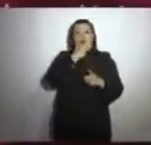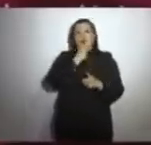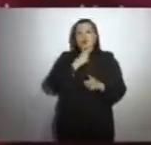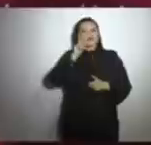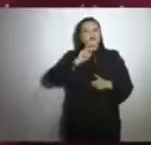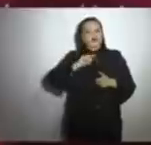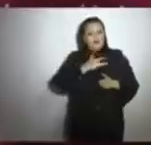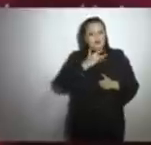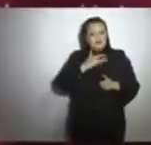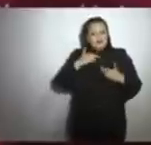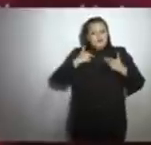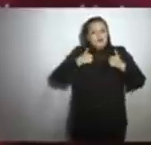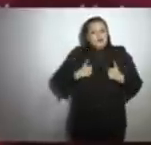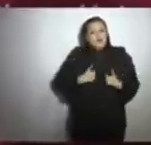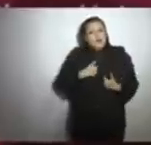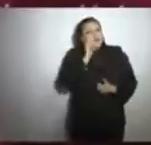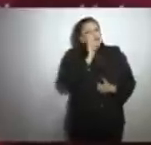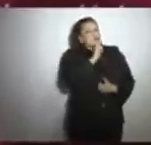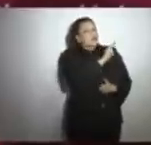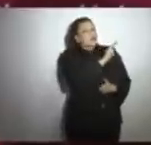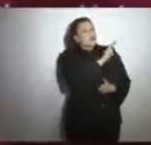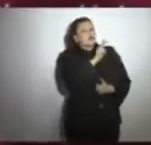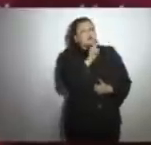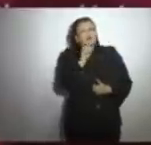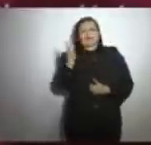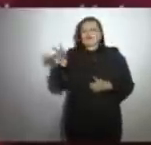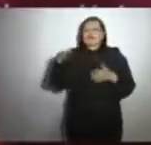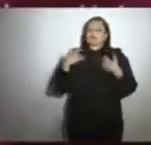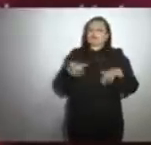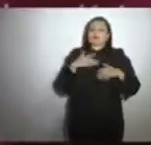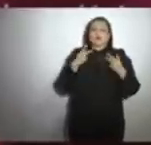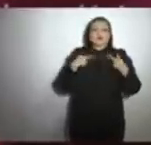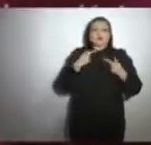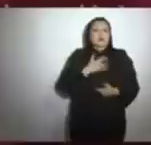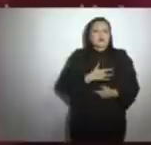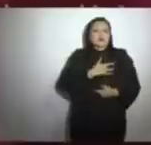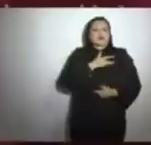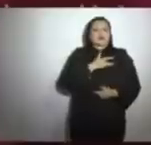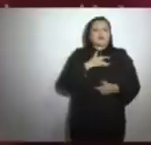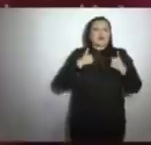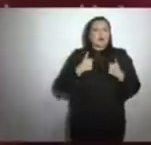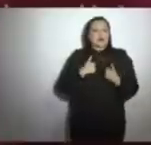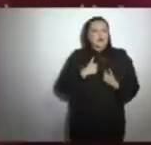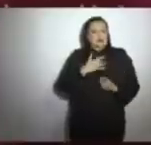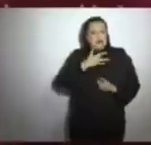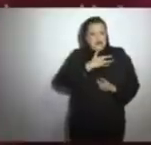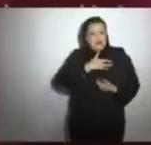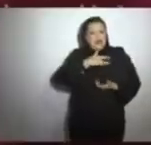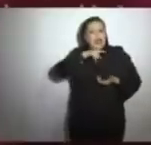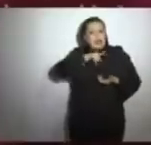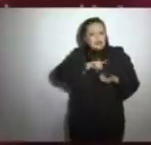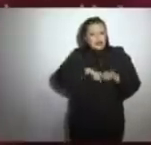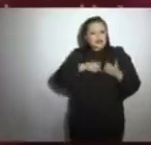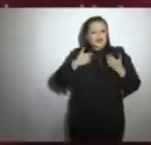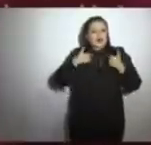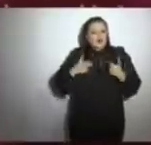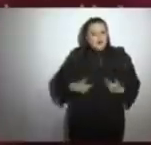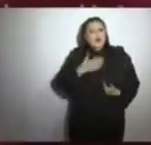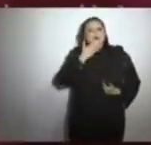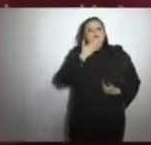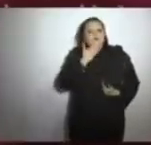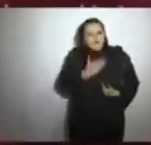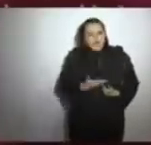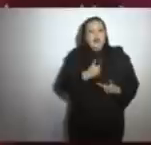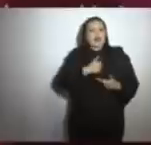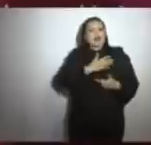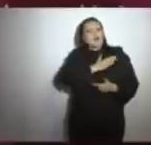porque queremos que la gente viva bien, ser buenas personas, ser buenos seres humanos. Y por eso estamos